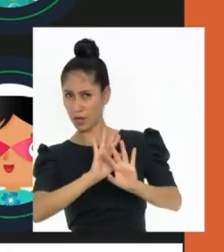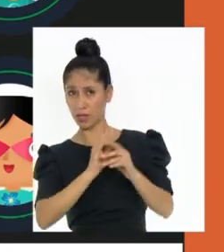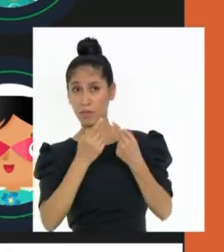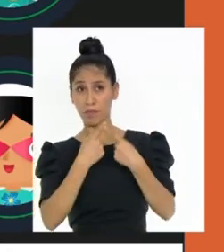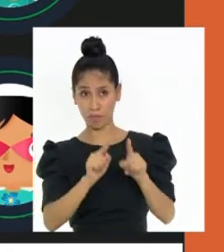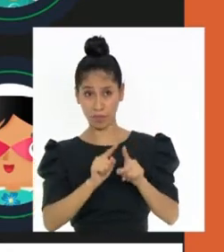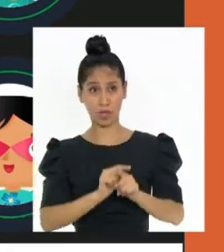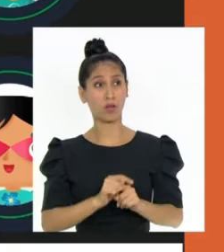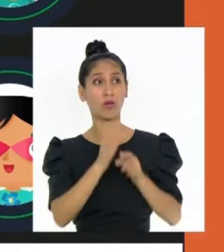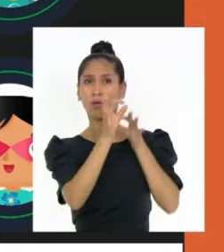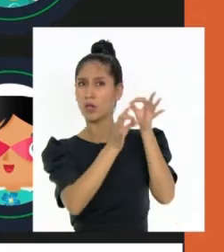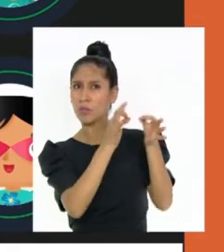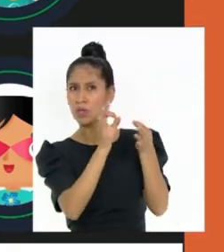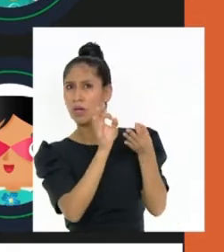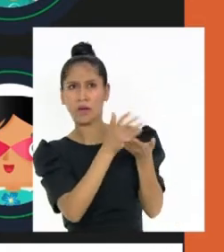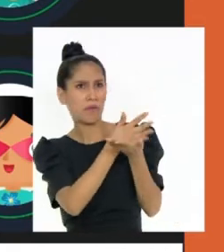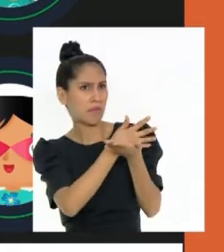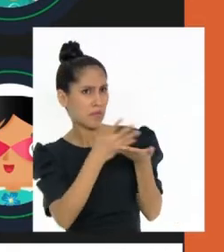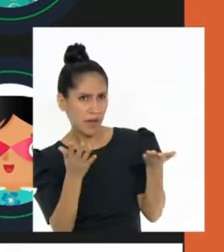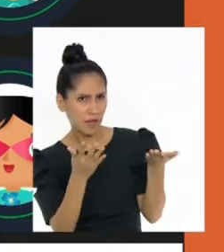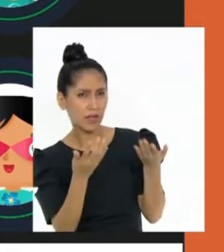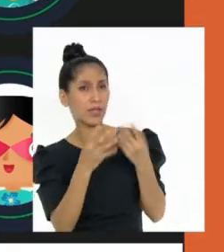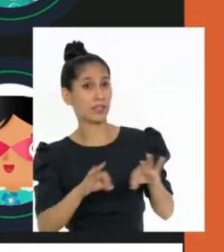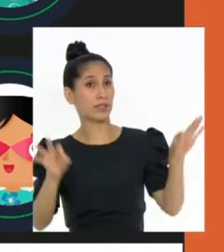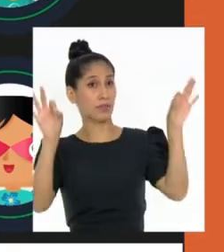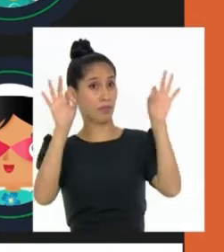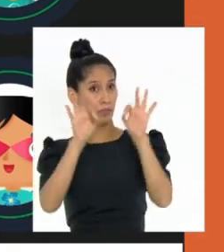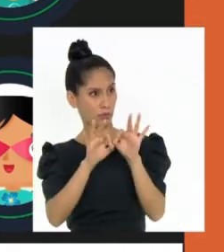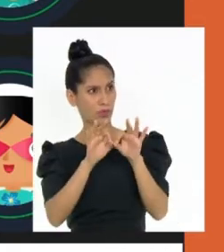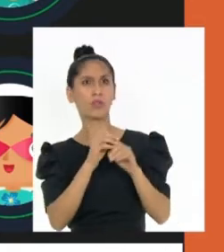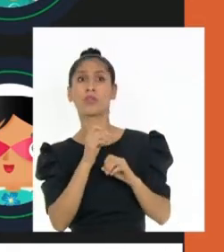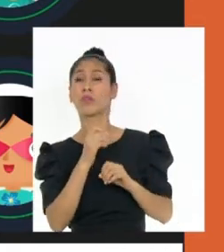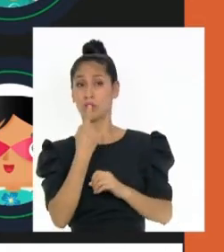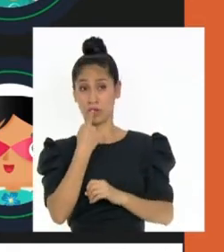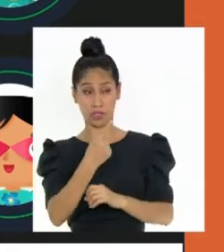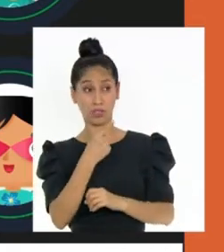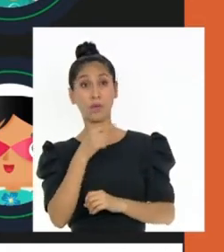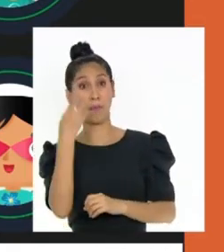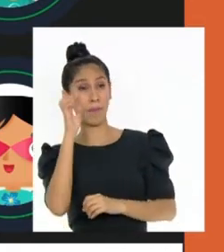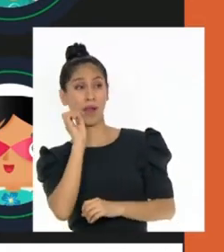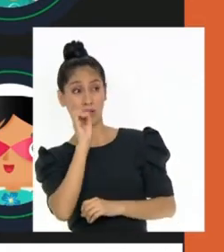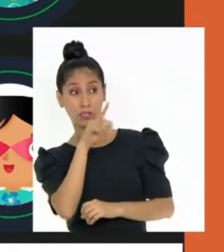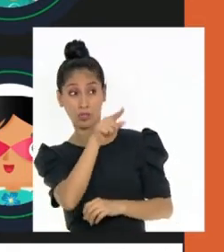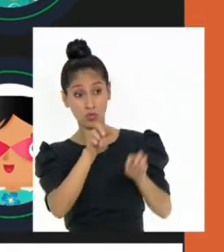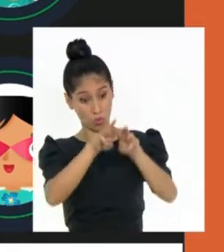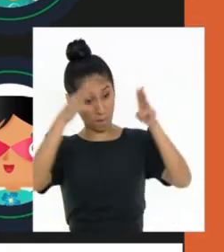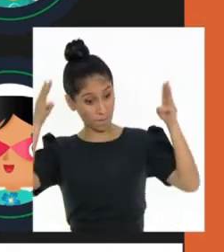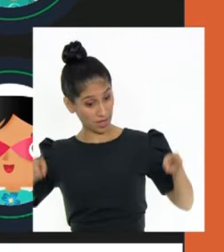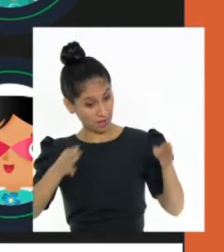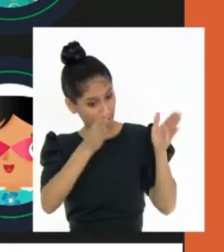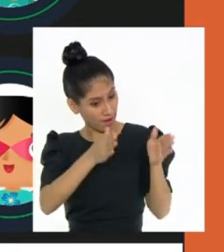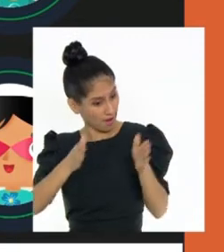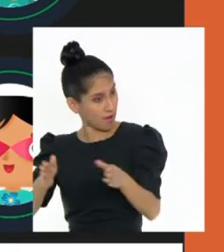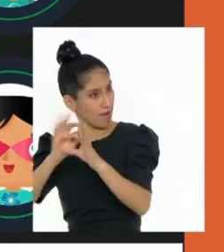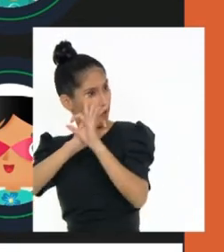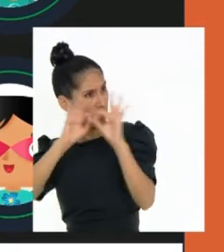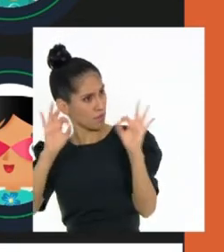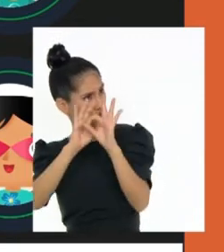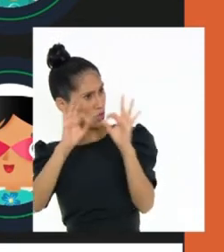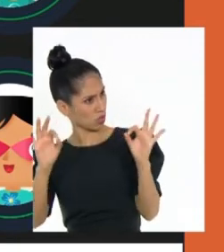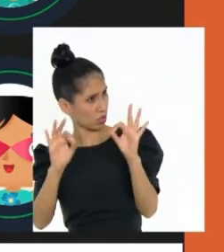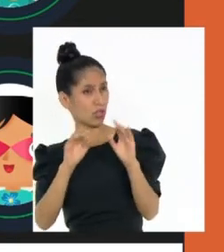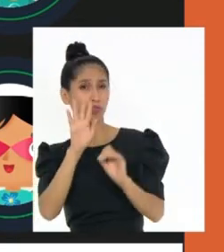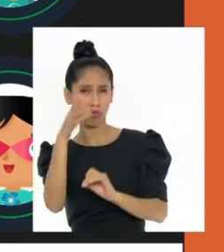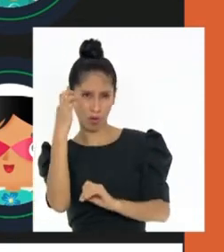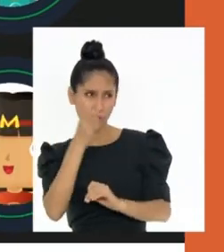hay explicación por qué. Es necesario que la mesa debe estar limpia y ordenada. Además, la forma de decirlo es amable. Por eso